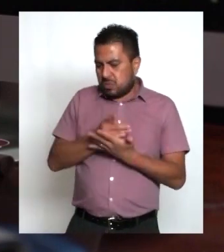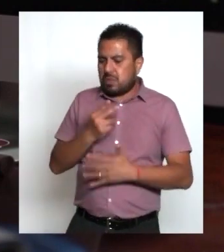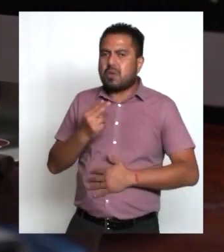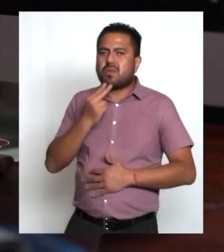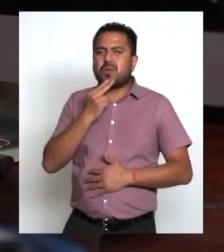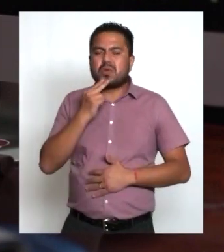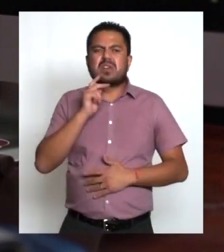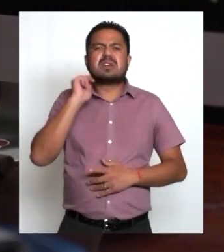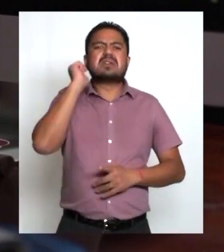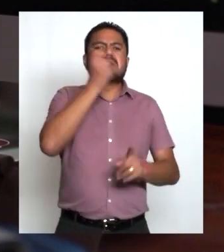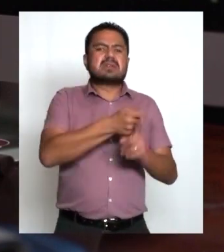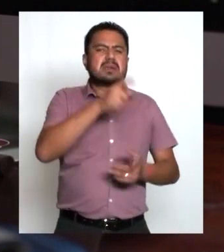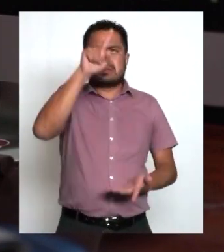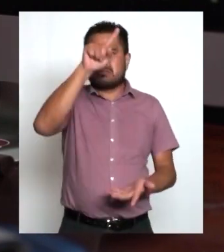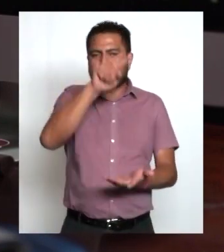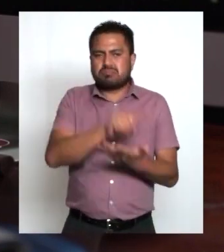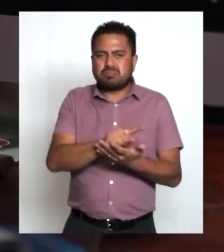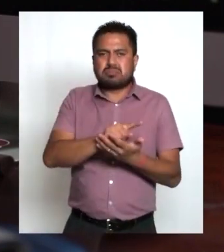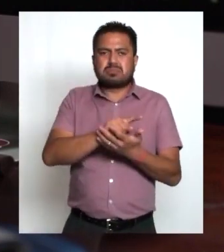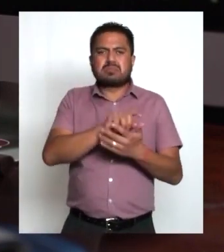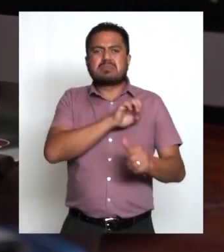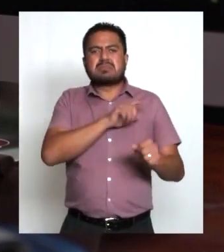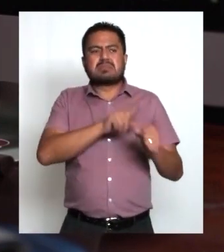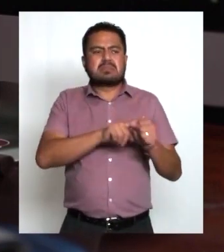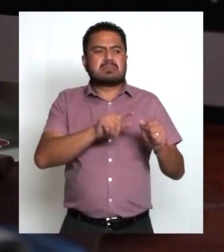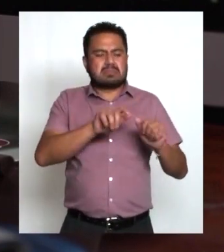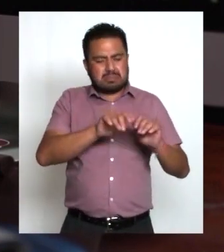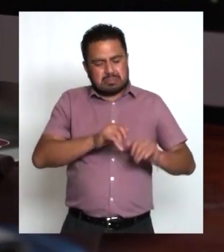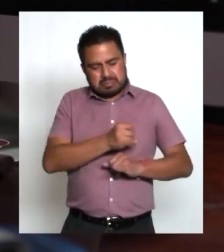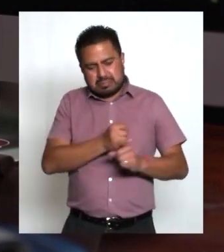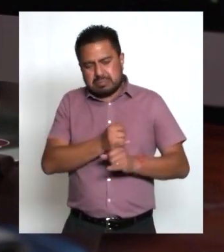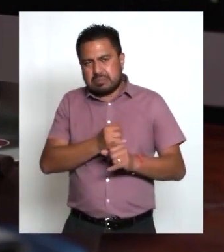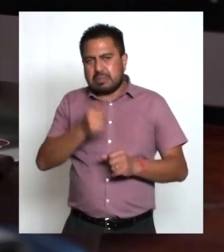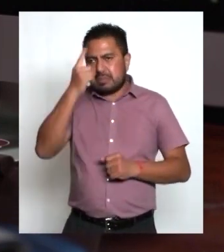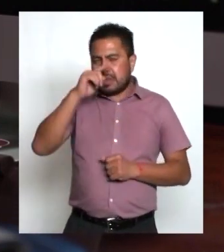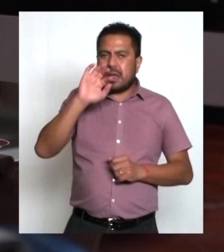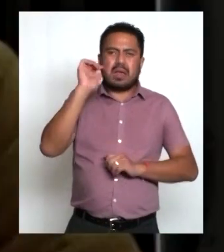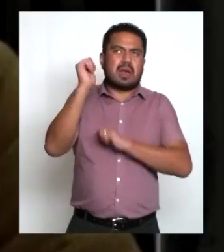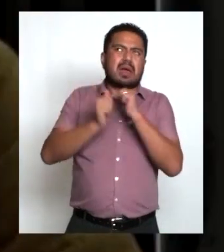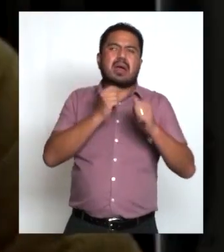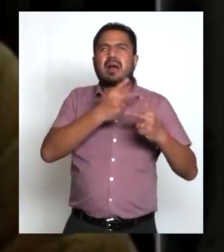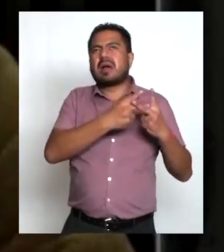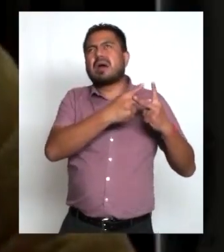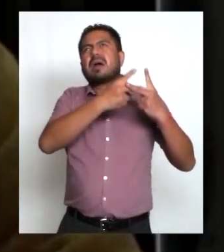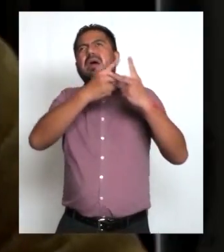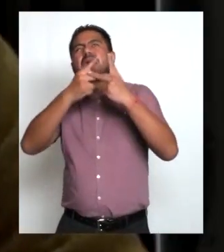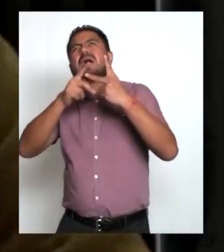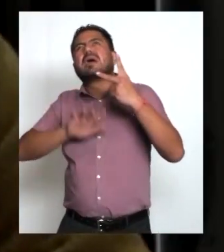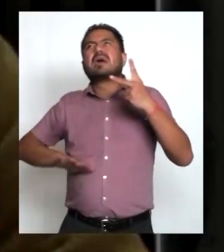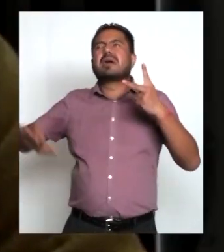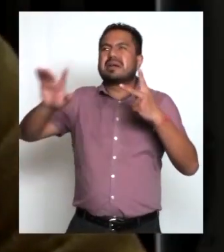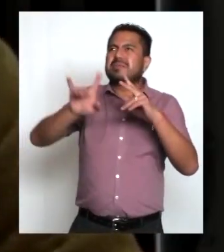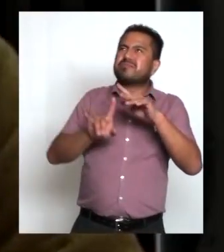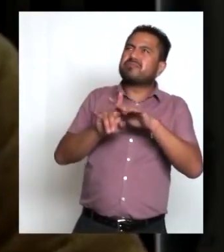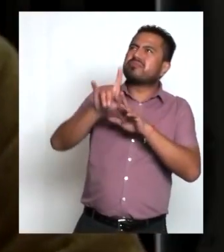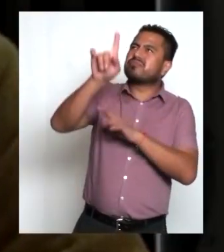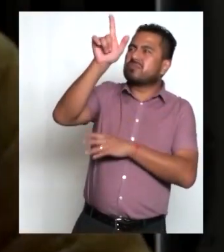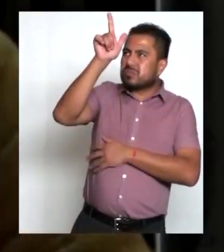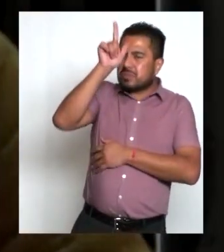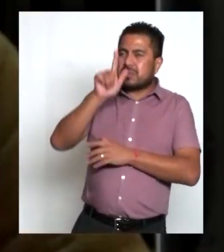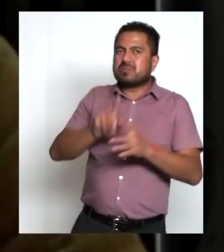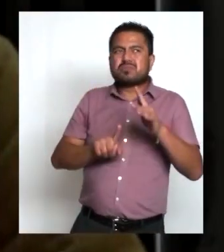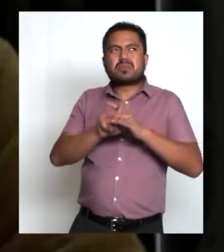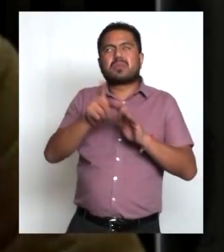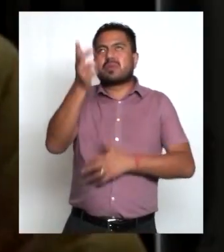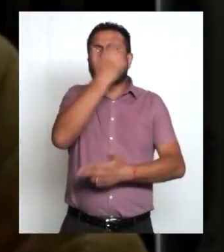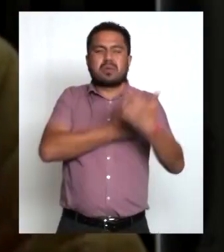única función de aterrizaje, despegue y navegación. Es decir, para que los astronautas llegaran a la Luna,